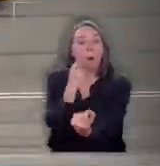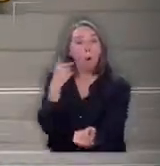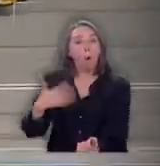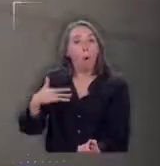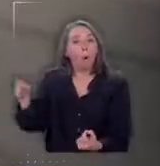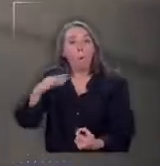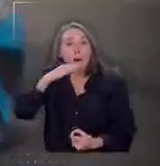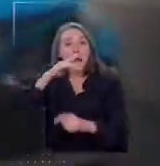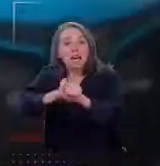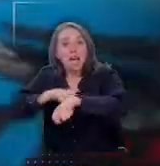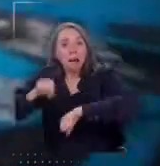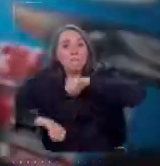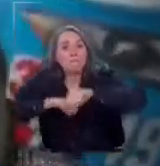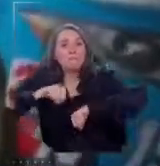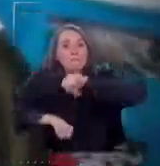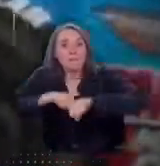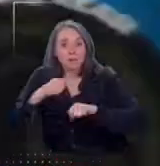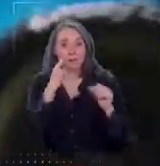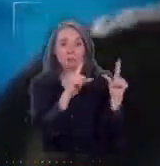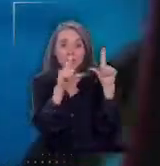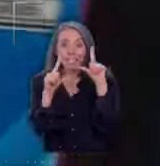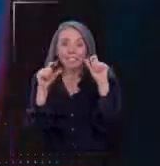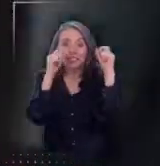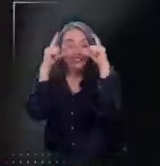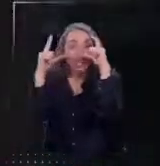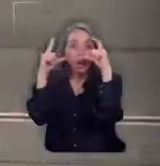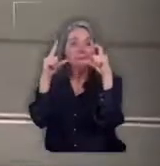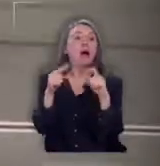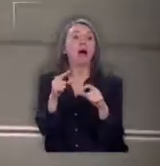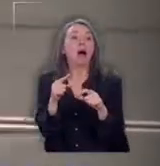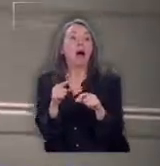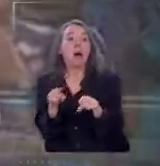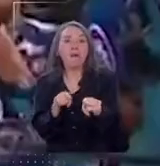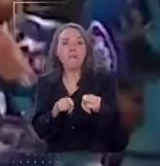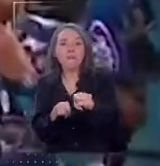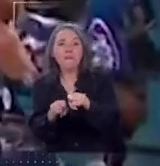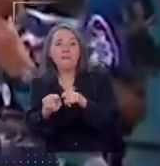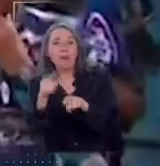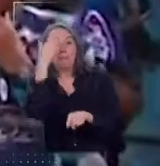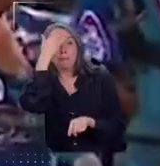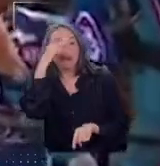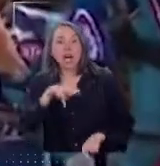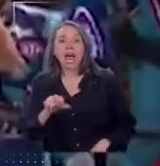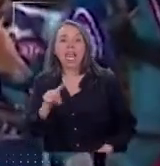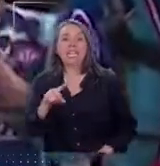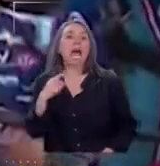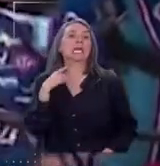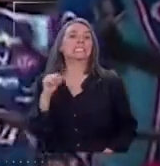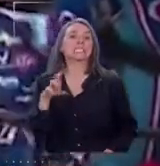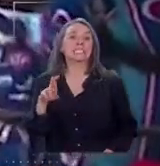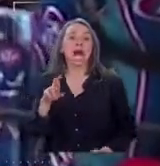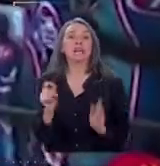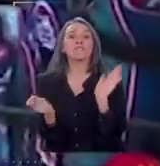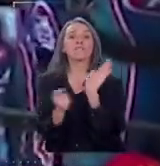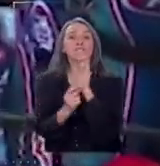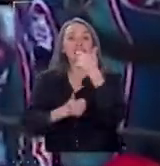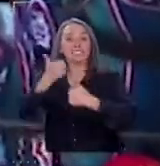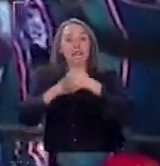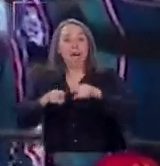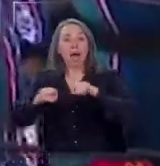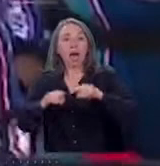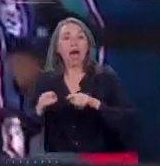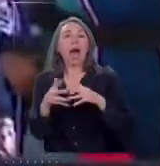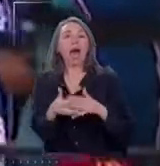notable y esta imagen sorprendente también ah que en un momento preocupó a los fanáticos el Nascar en su fecha ahí en Estados